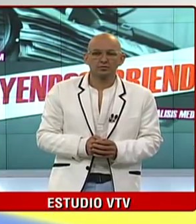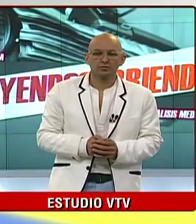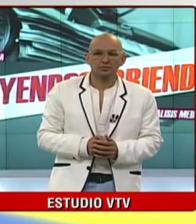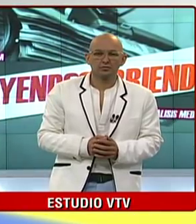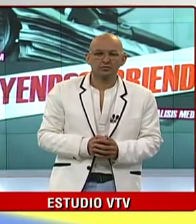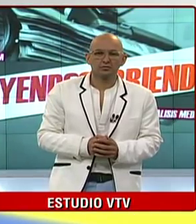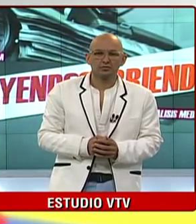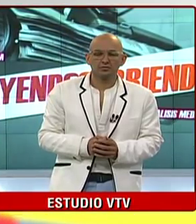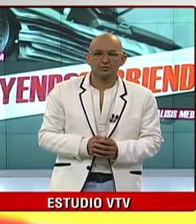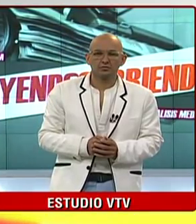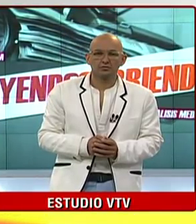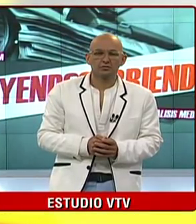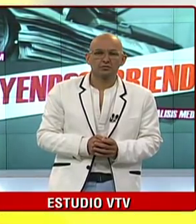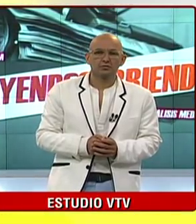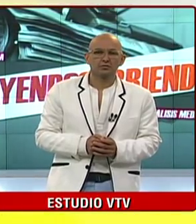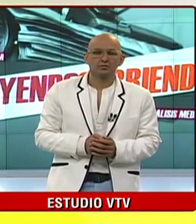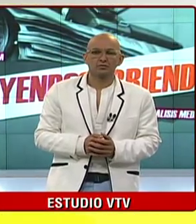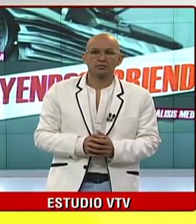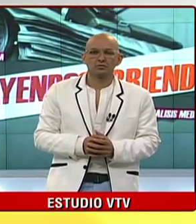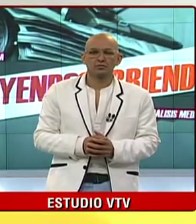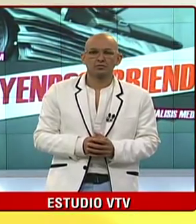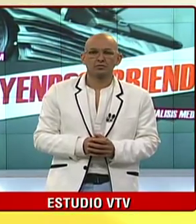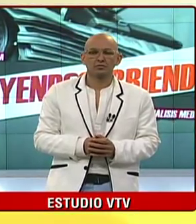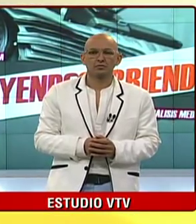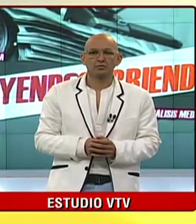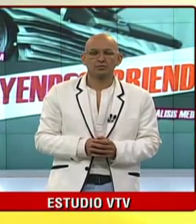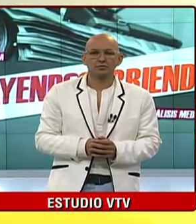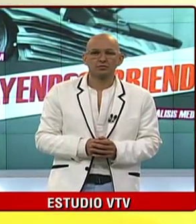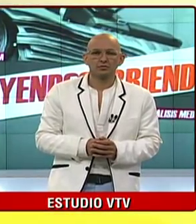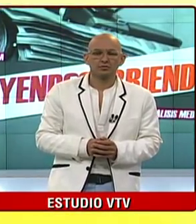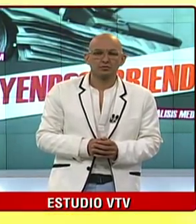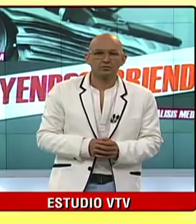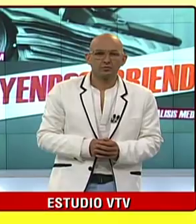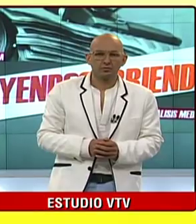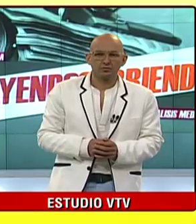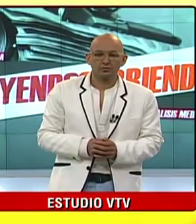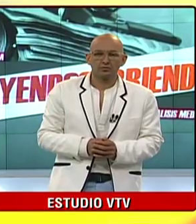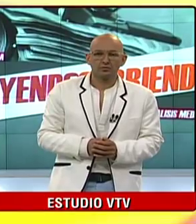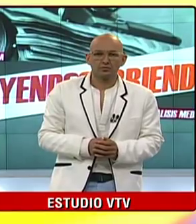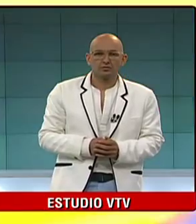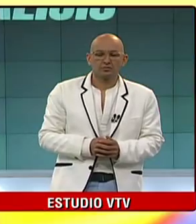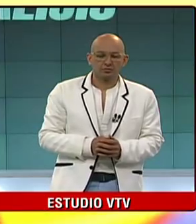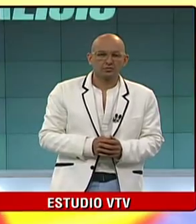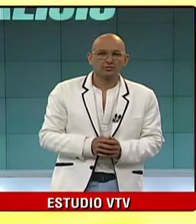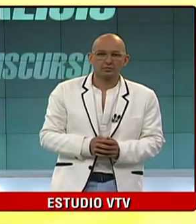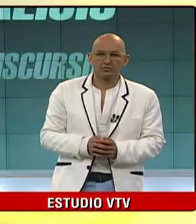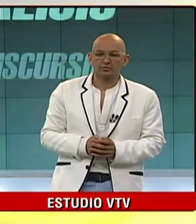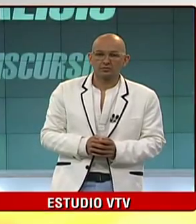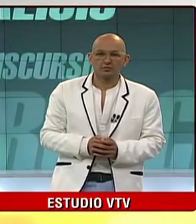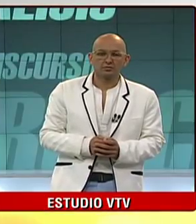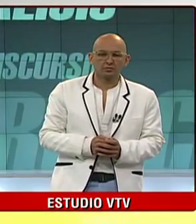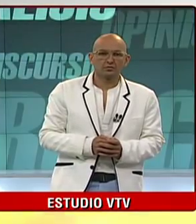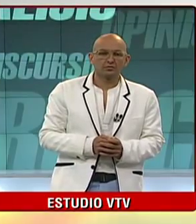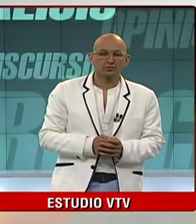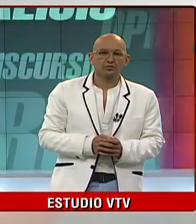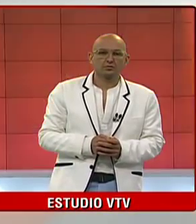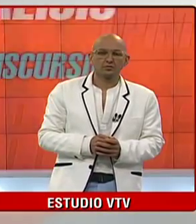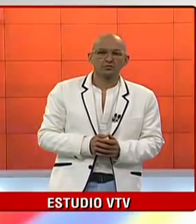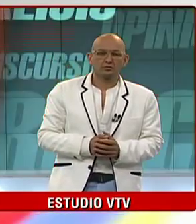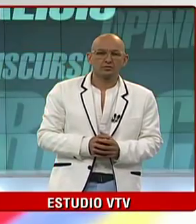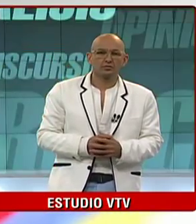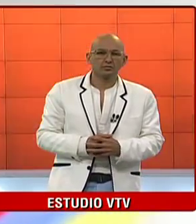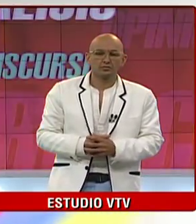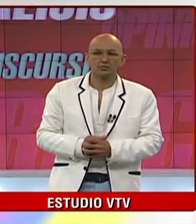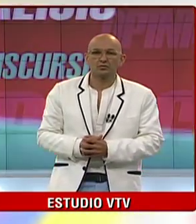del Parlamento Europeo, diciendo que yo quería suspender las elecciones parlamentarias, para que tú veas las mentiras que dice en el mundo.